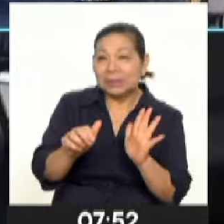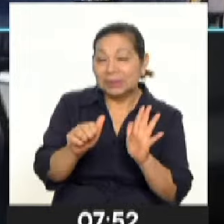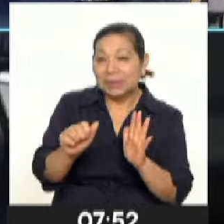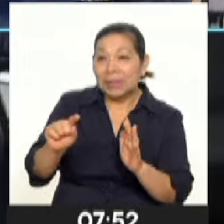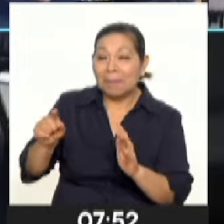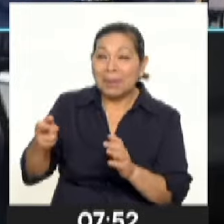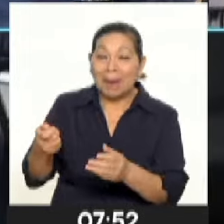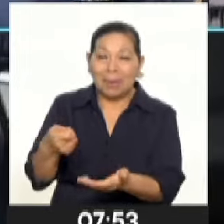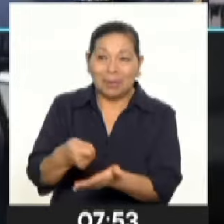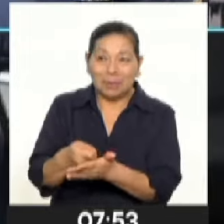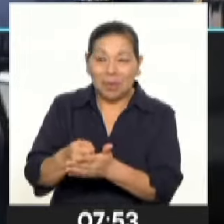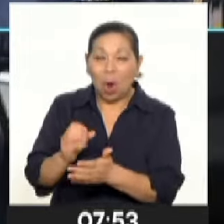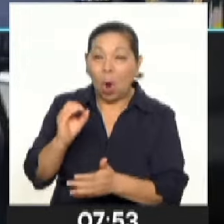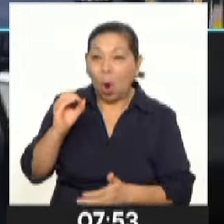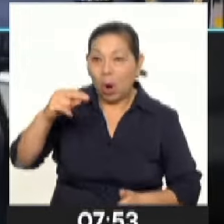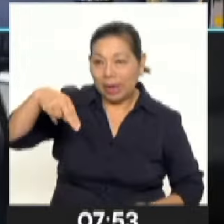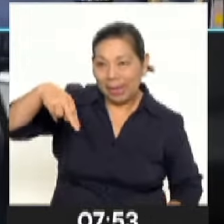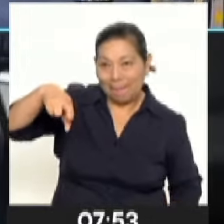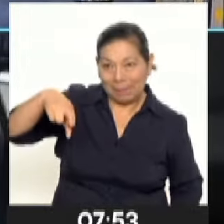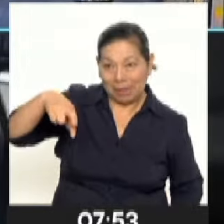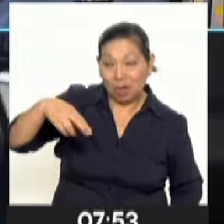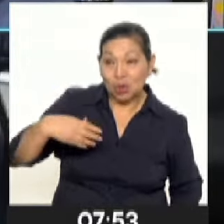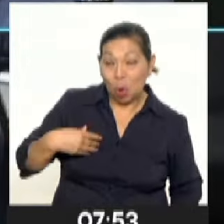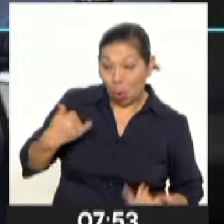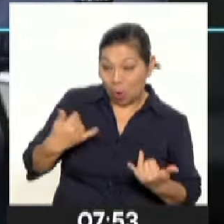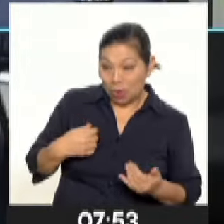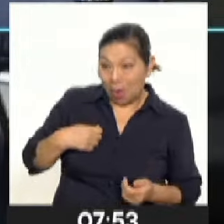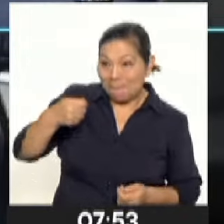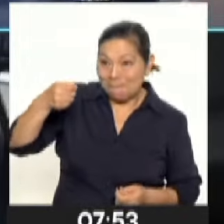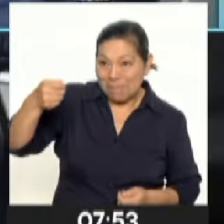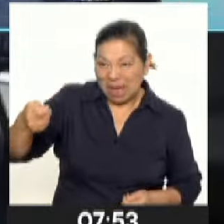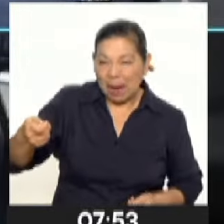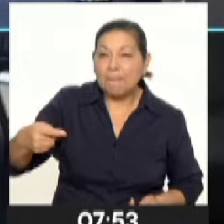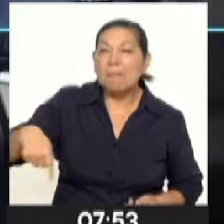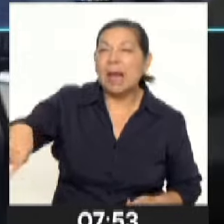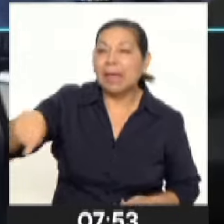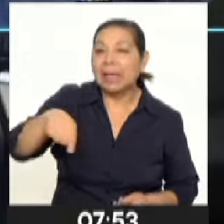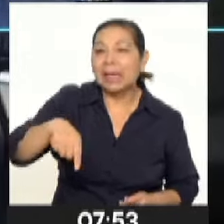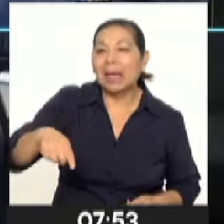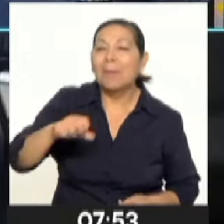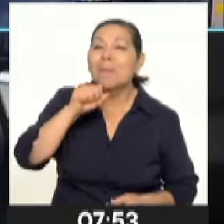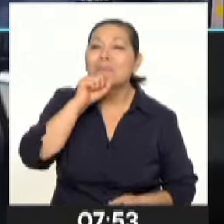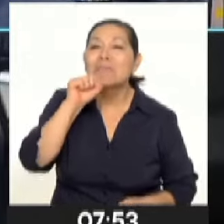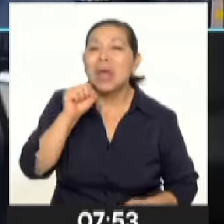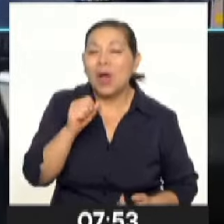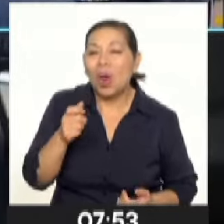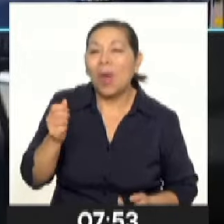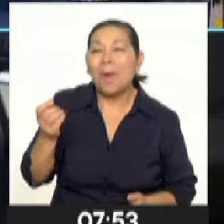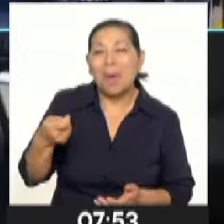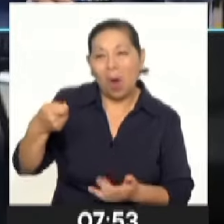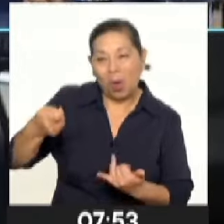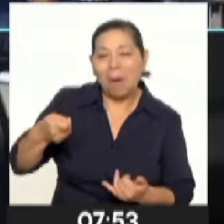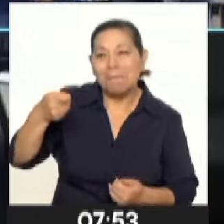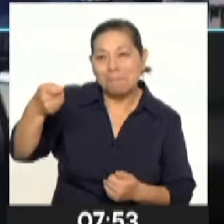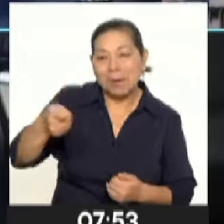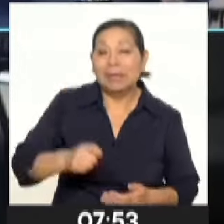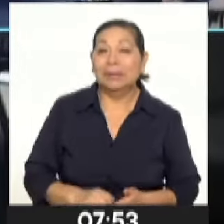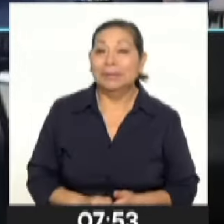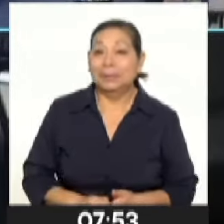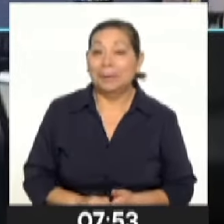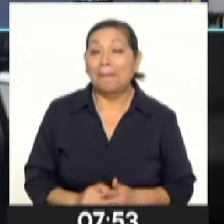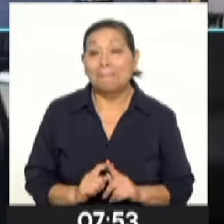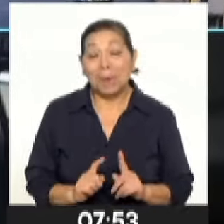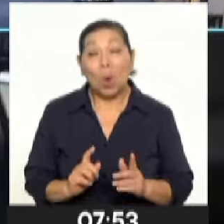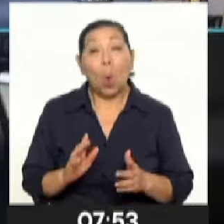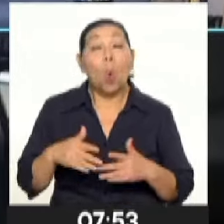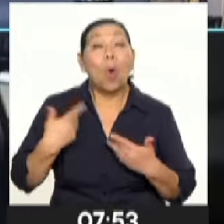600.000 jubilados hoy día de la ONP. O sea, lo que yo aporte hoy va a ir a pagar a los viejitos de hoy, a los jubilados de hoy. Con la esperanza